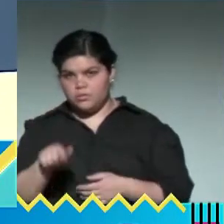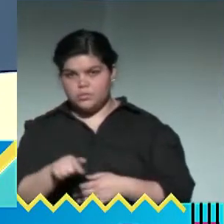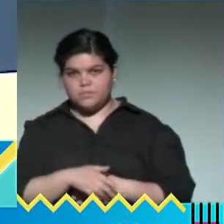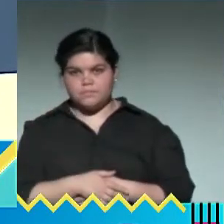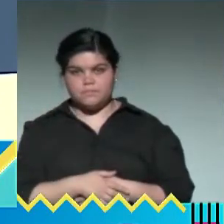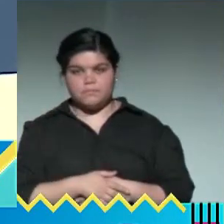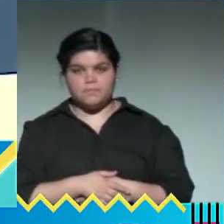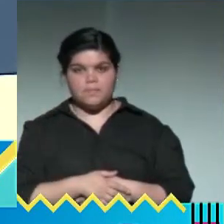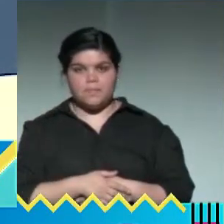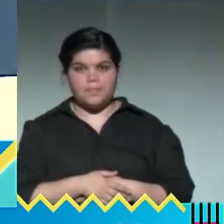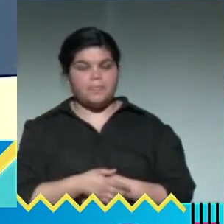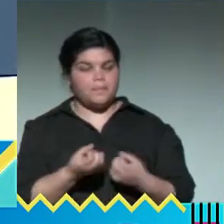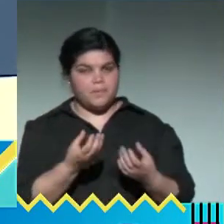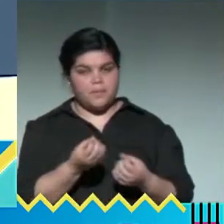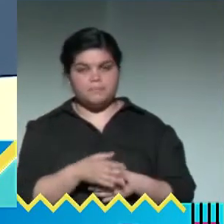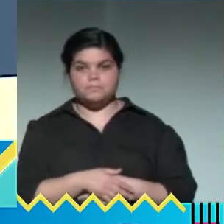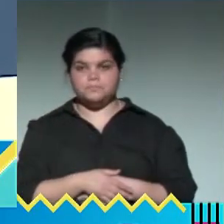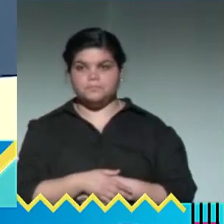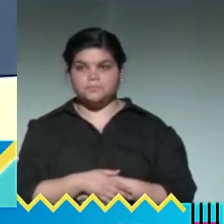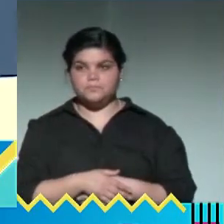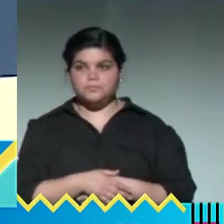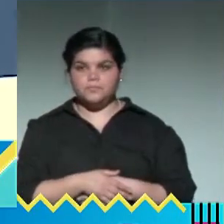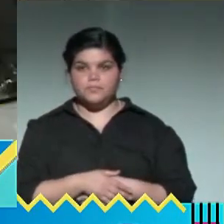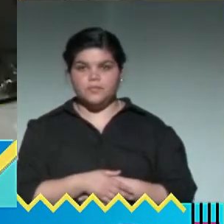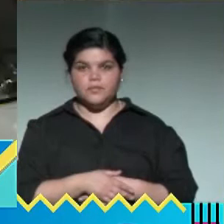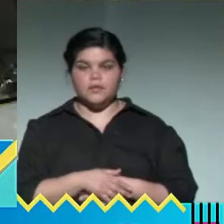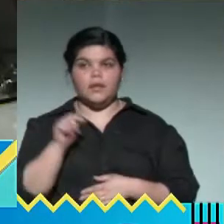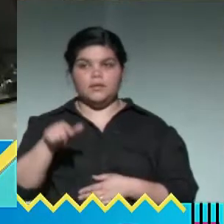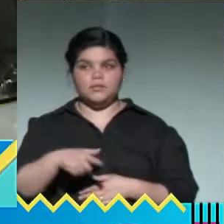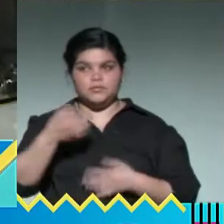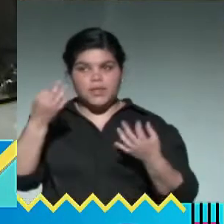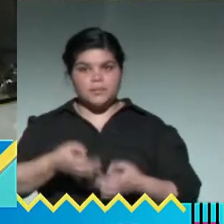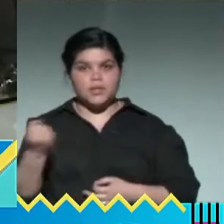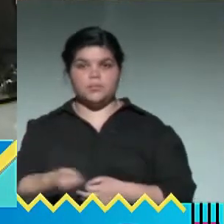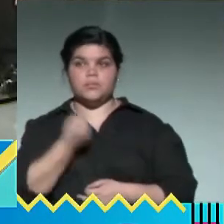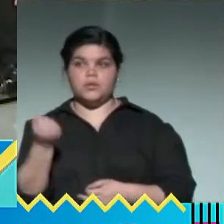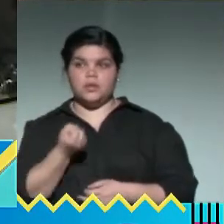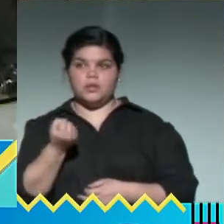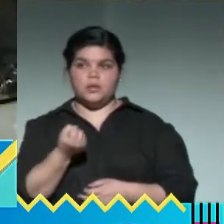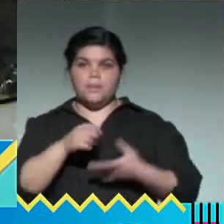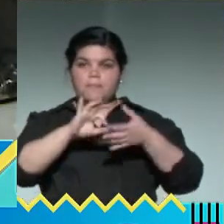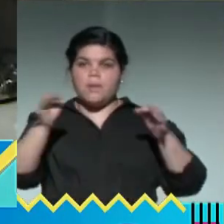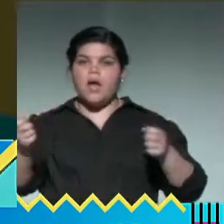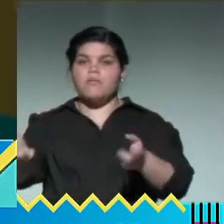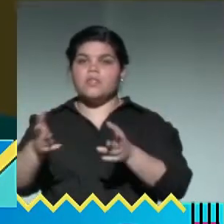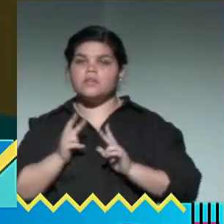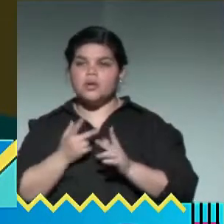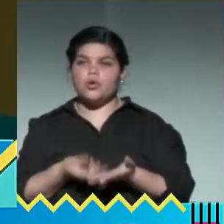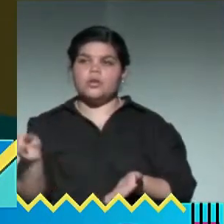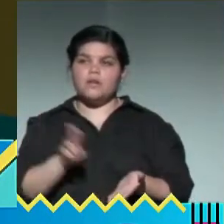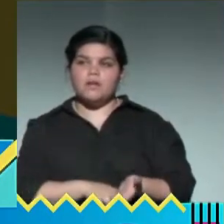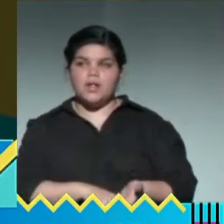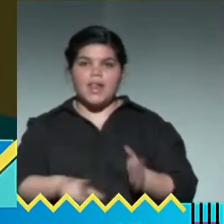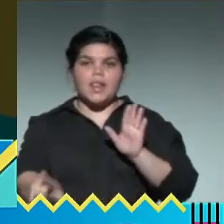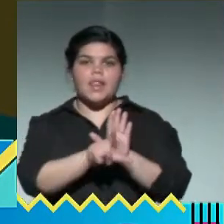sistema tributario, bien. Sí, está bueno el tema de resaltarlo para ver cómo lo podemos poner en el tuit. El tema de, a partir de la ley de